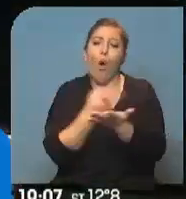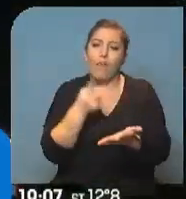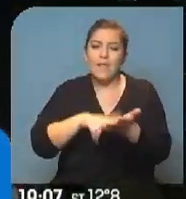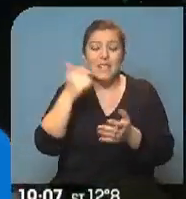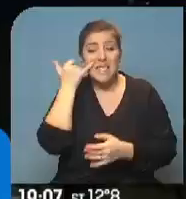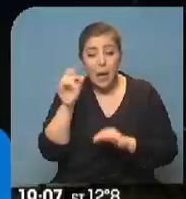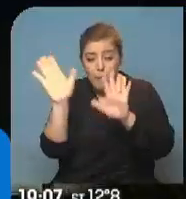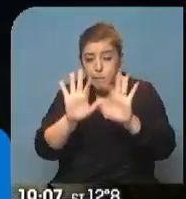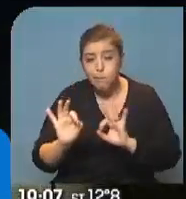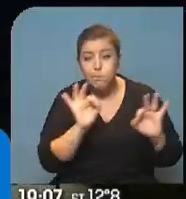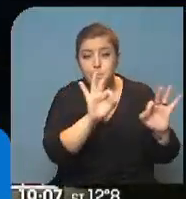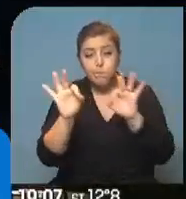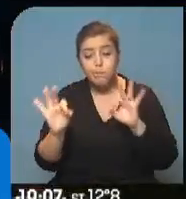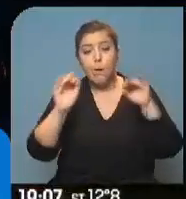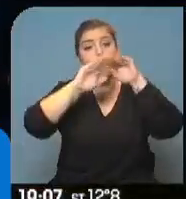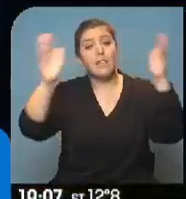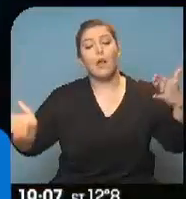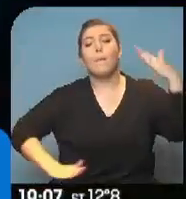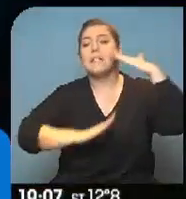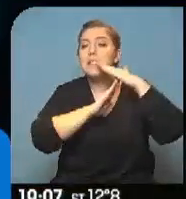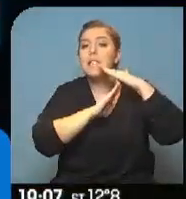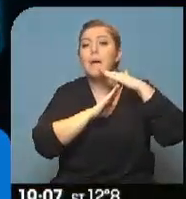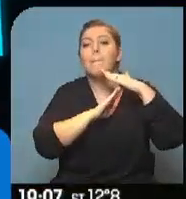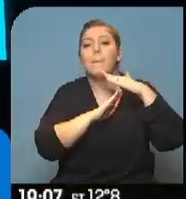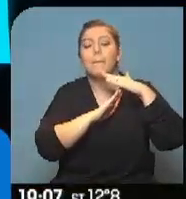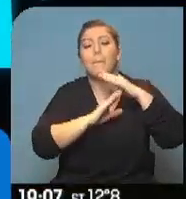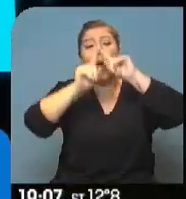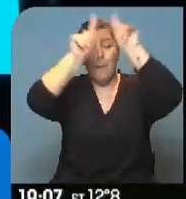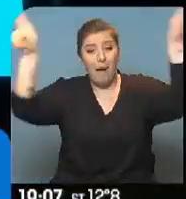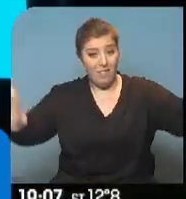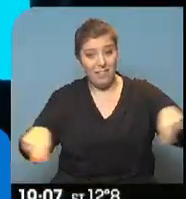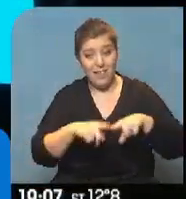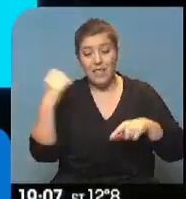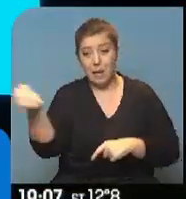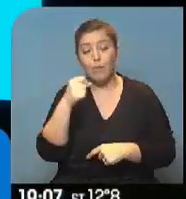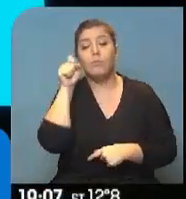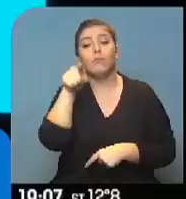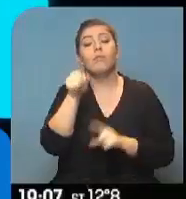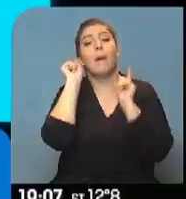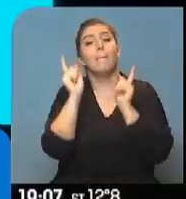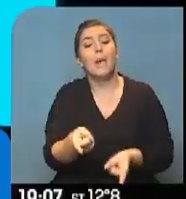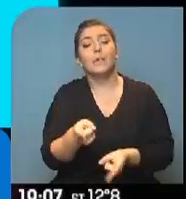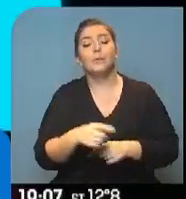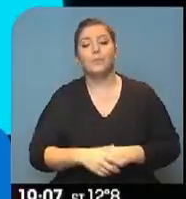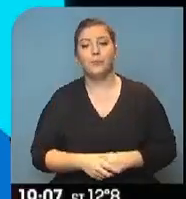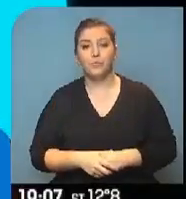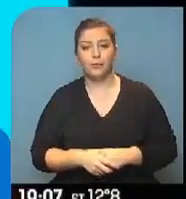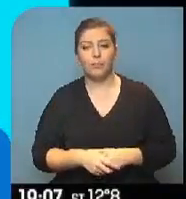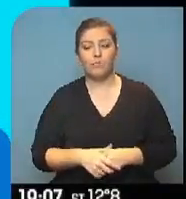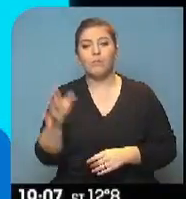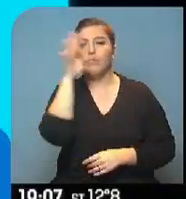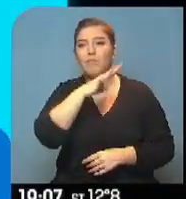preparado el escenario principal con una gran pantalla donde se leerán también menciones